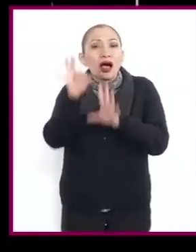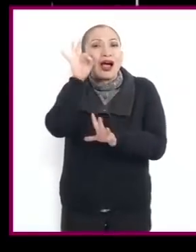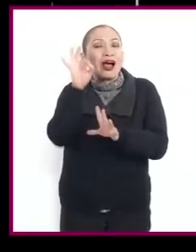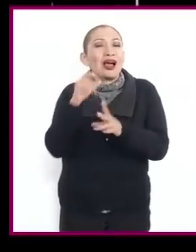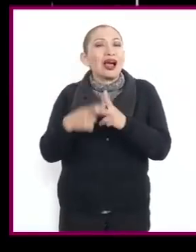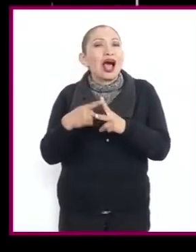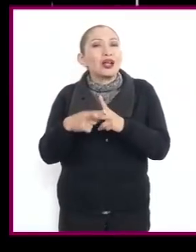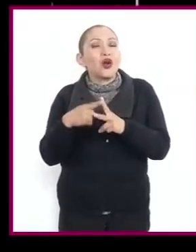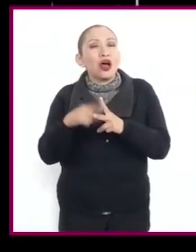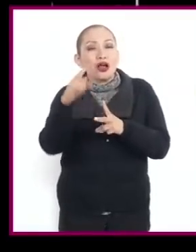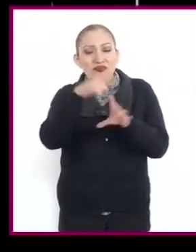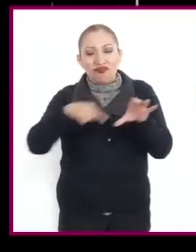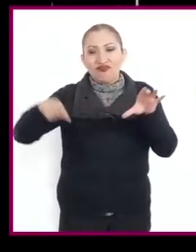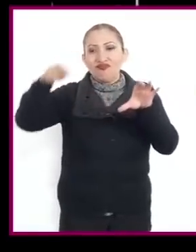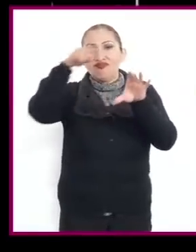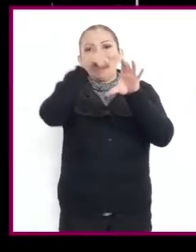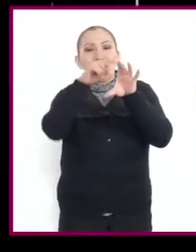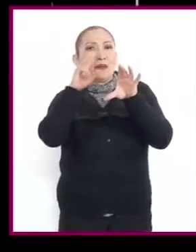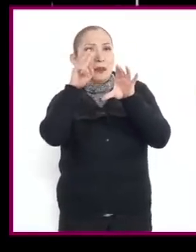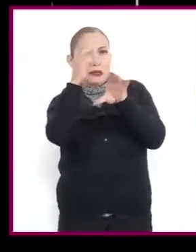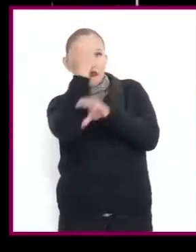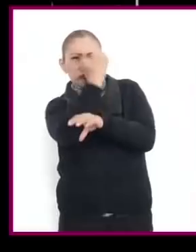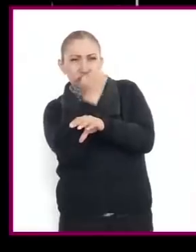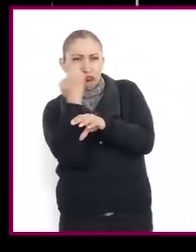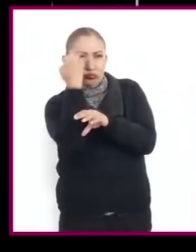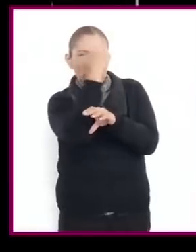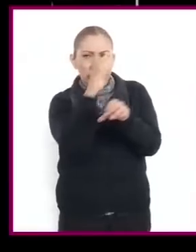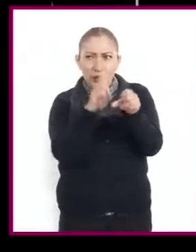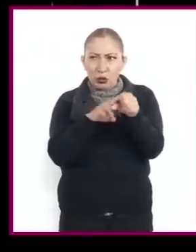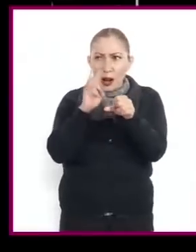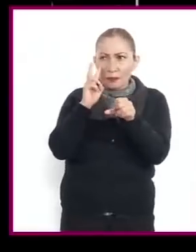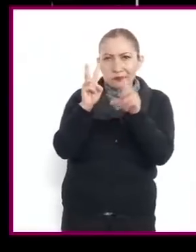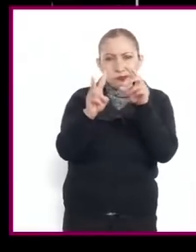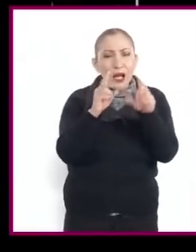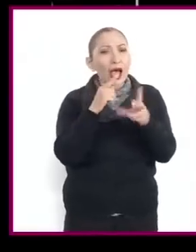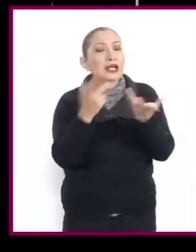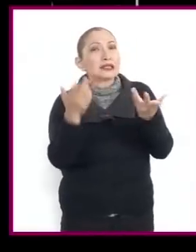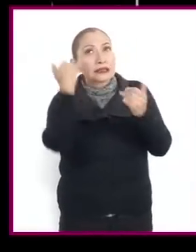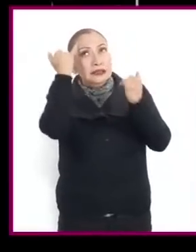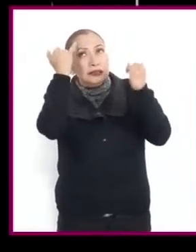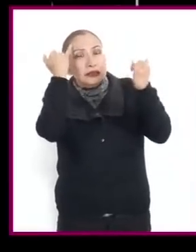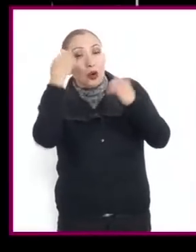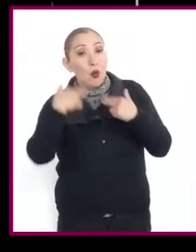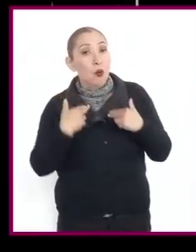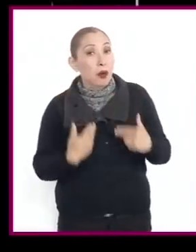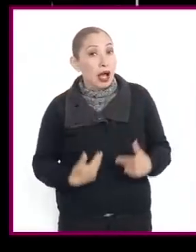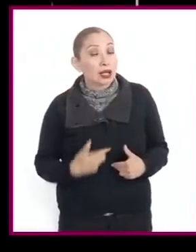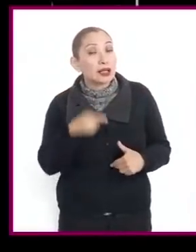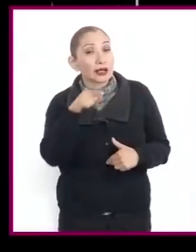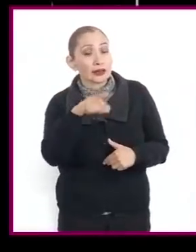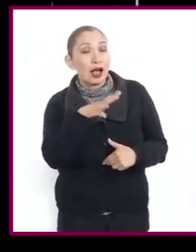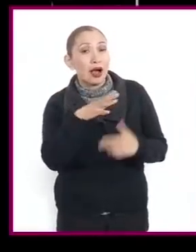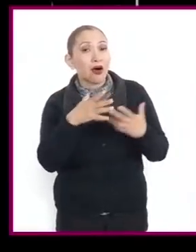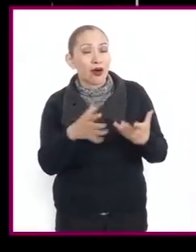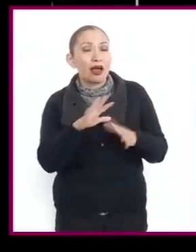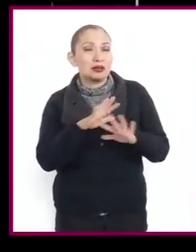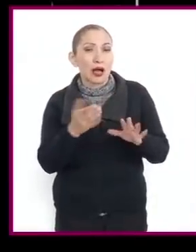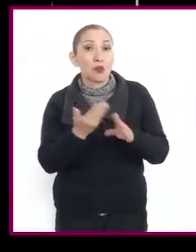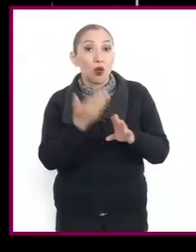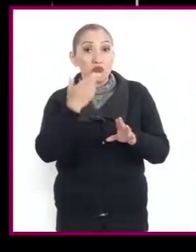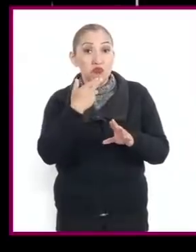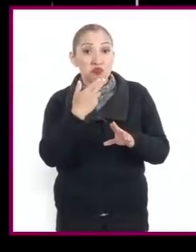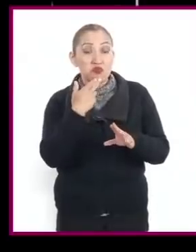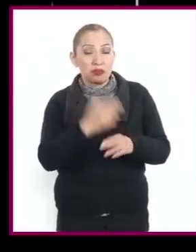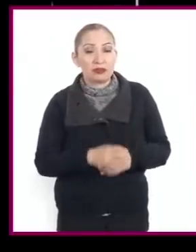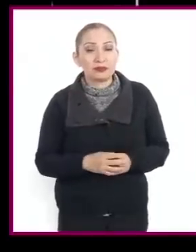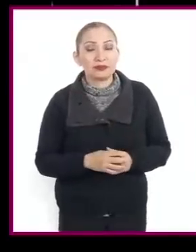el cálculo de la circunferencia de un círculo a partir de observaciones de la naturaleza. Es una construcción humana, la cual se ha encontrado que es sumamente